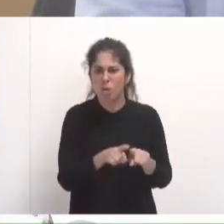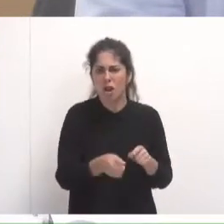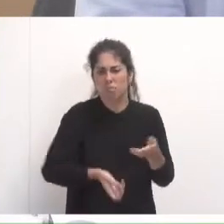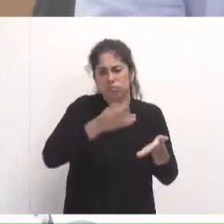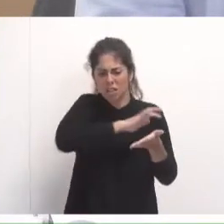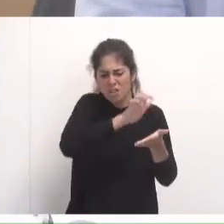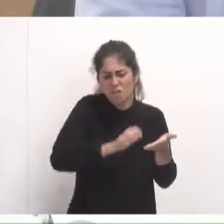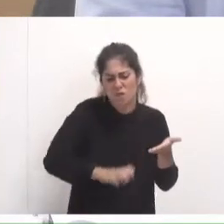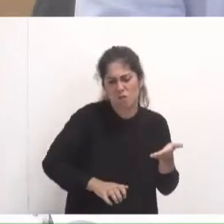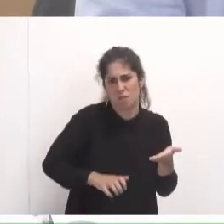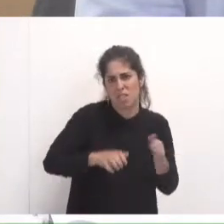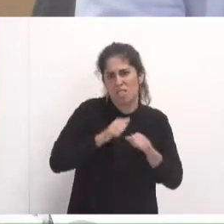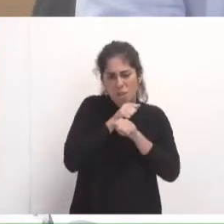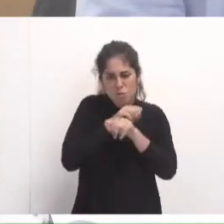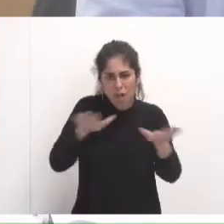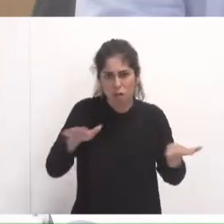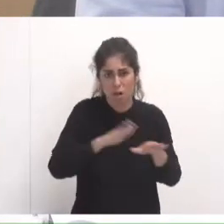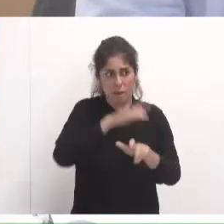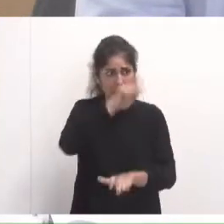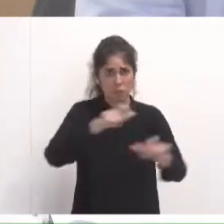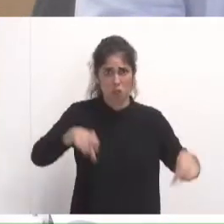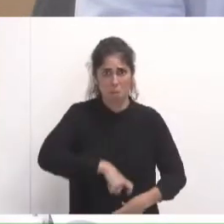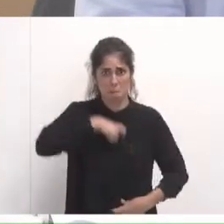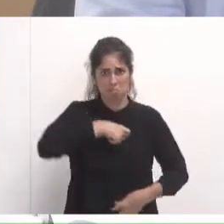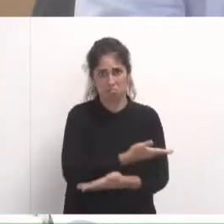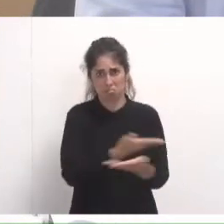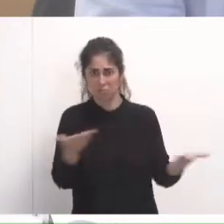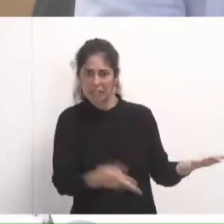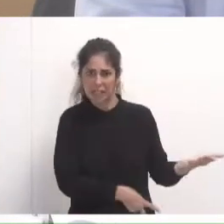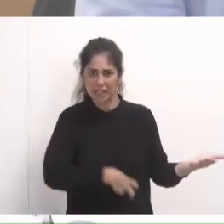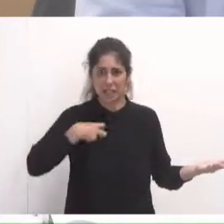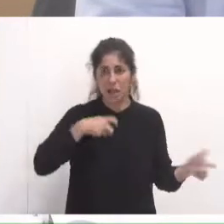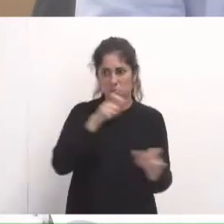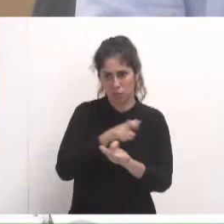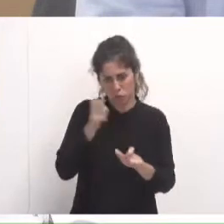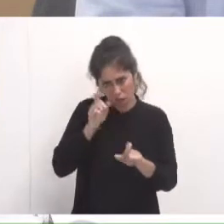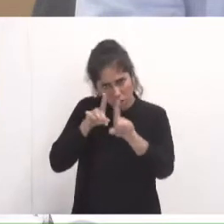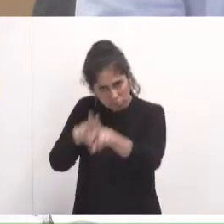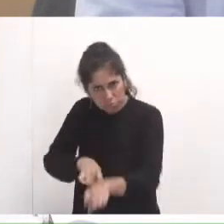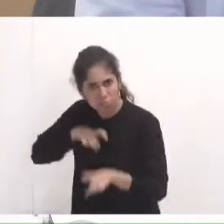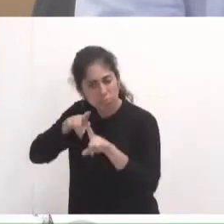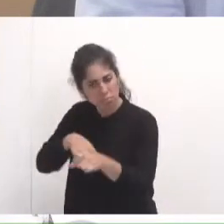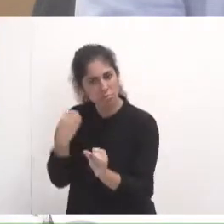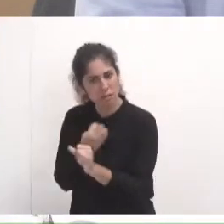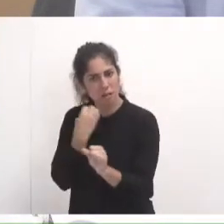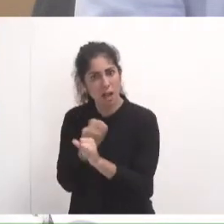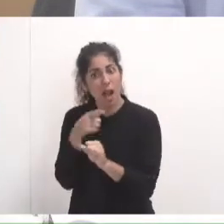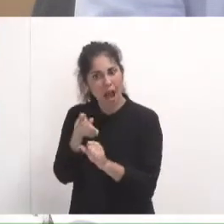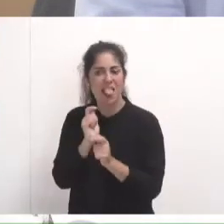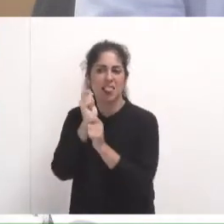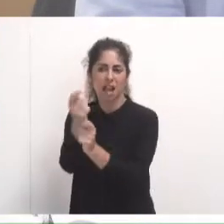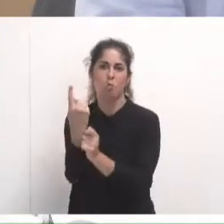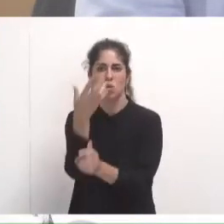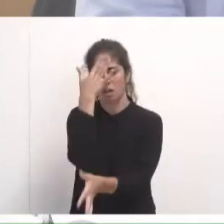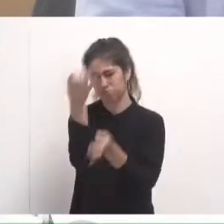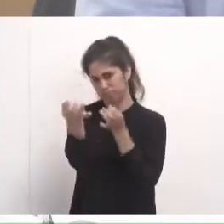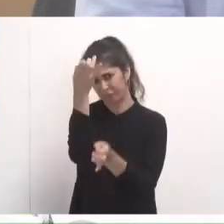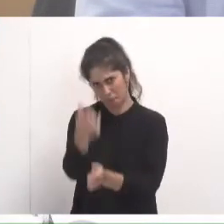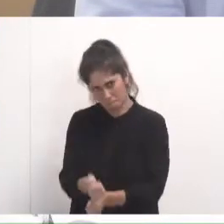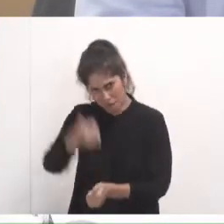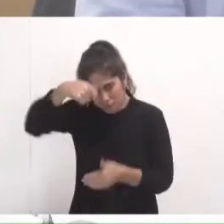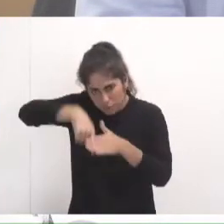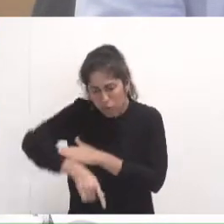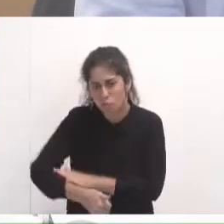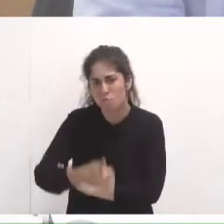la población. Ya no solamente estamos hablando a los agricultores habrá una específica en materia de agricultura, pues para